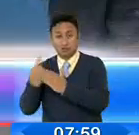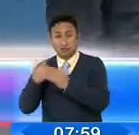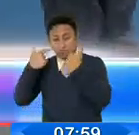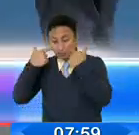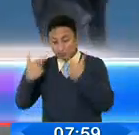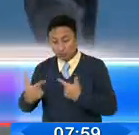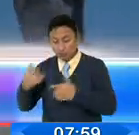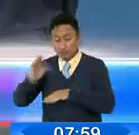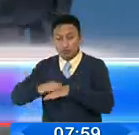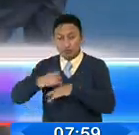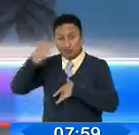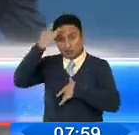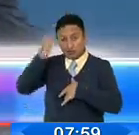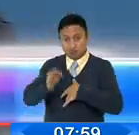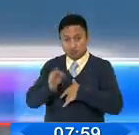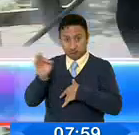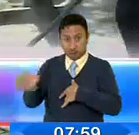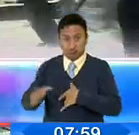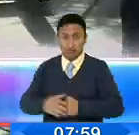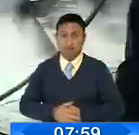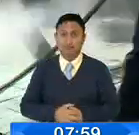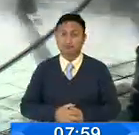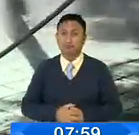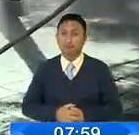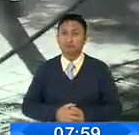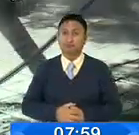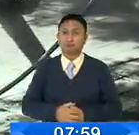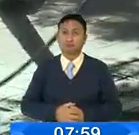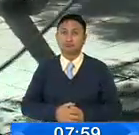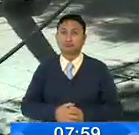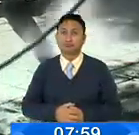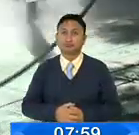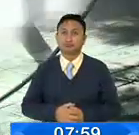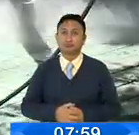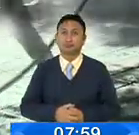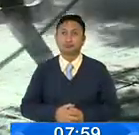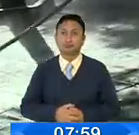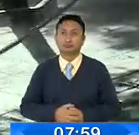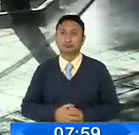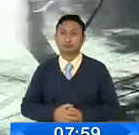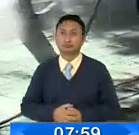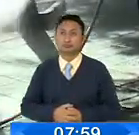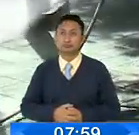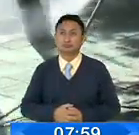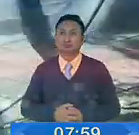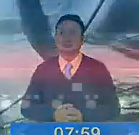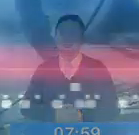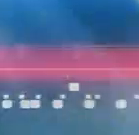epidemiológico por casos positivos. Informó Priscila Cadena.